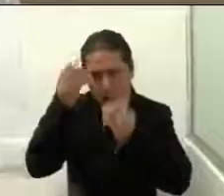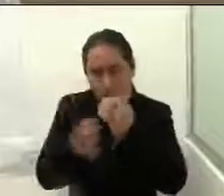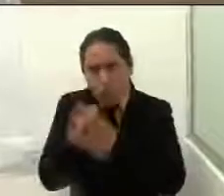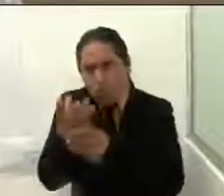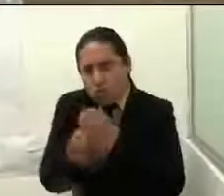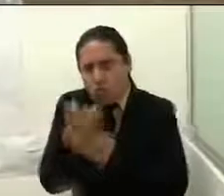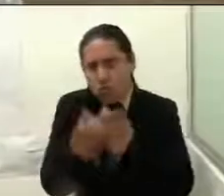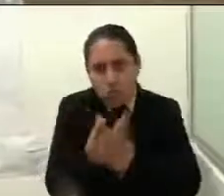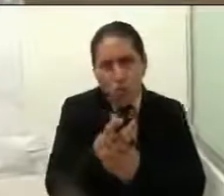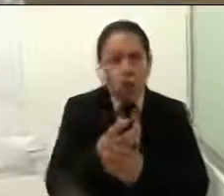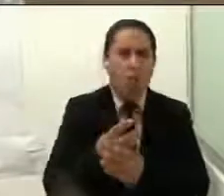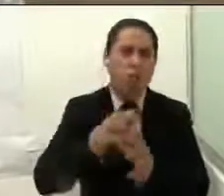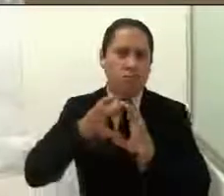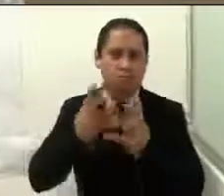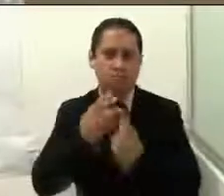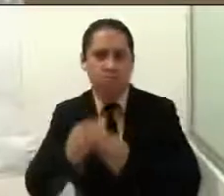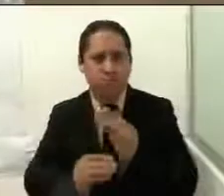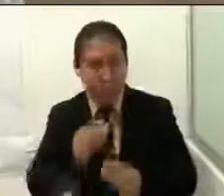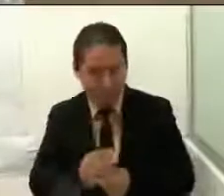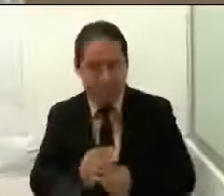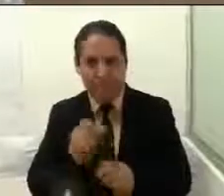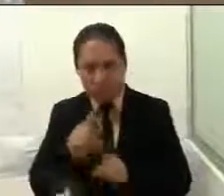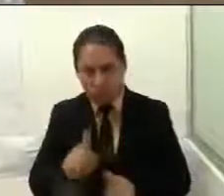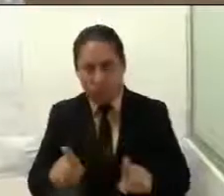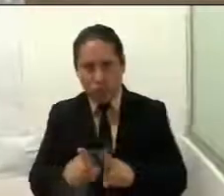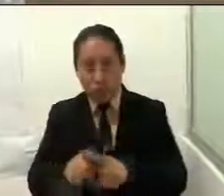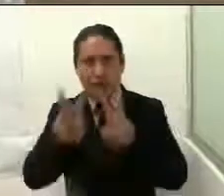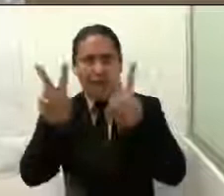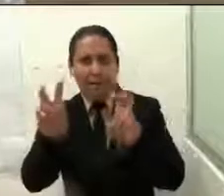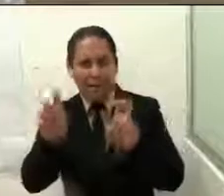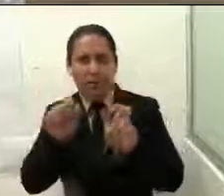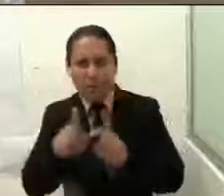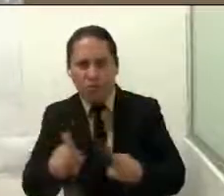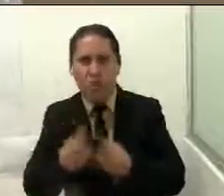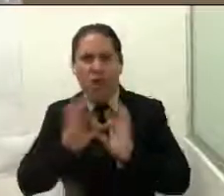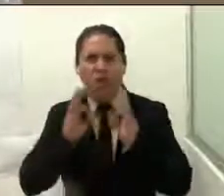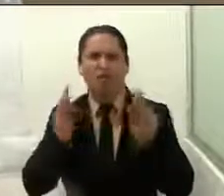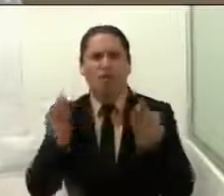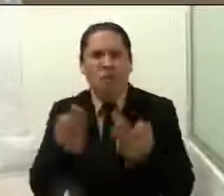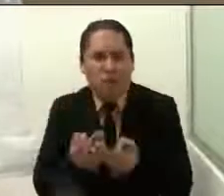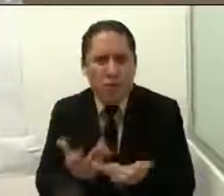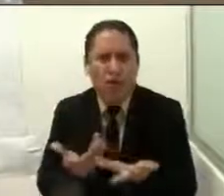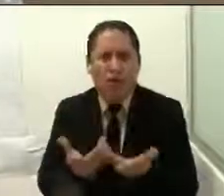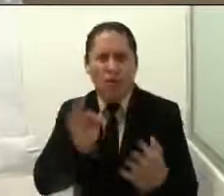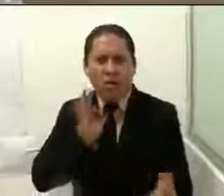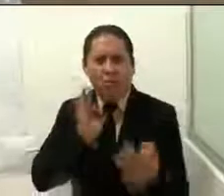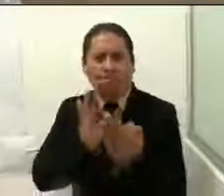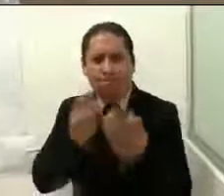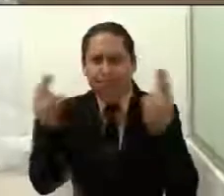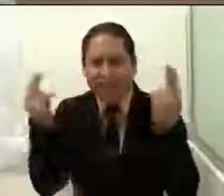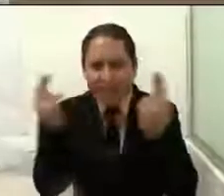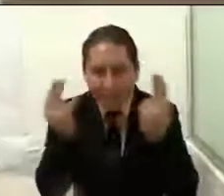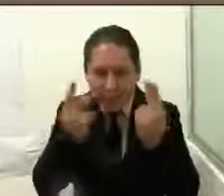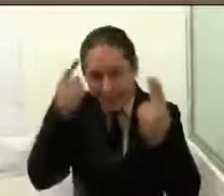involucra un mundo globalizado en este contexto quisiera preguntarle de qué forma siempre he enfrentado esta necesidad para el